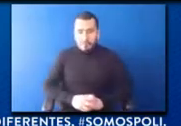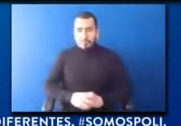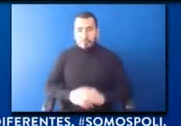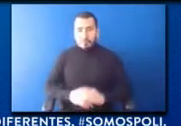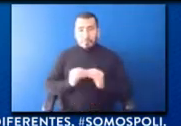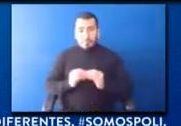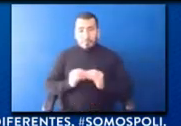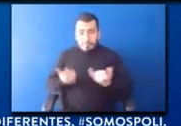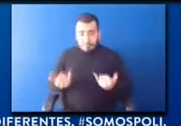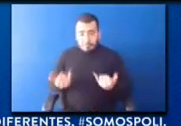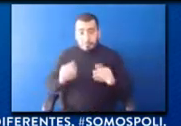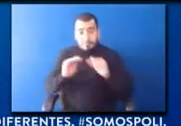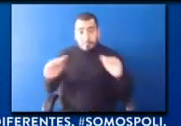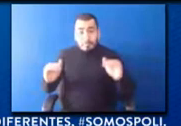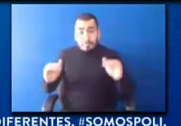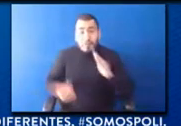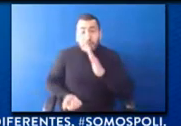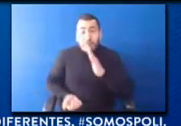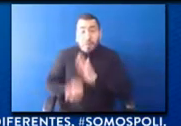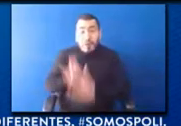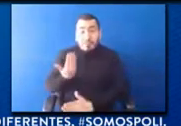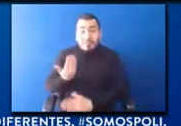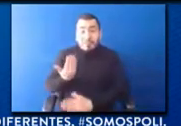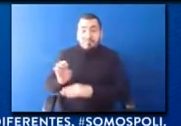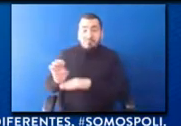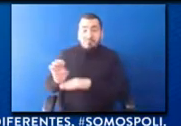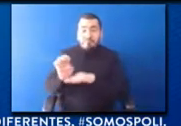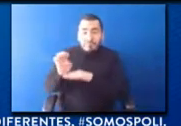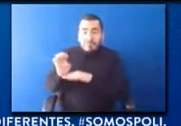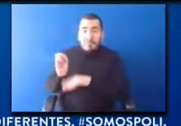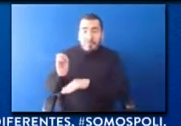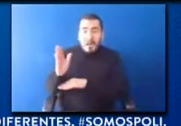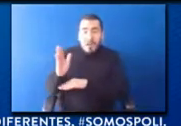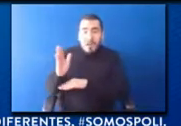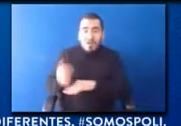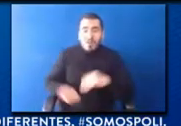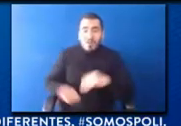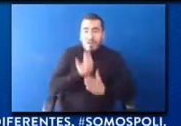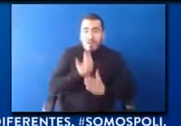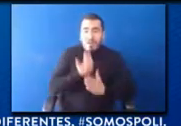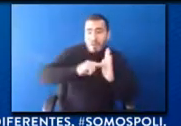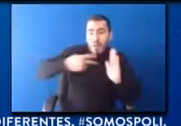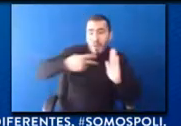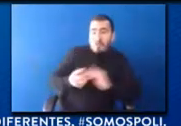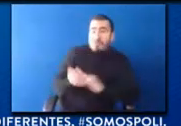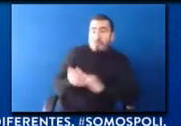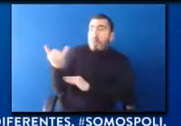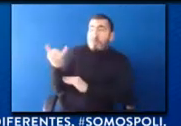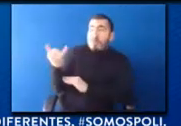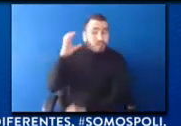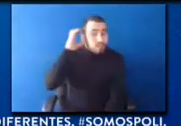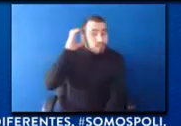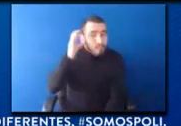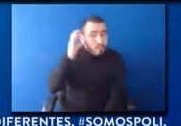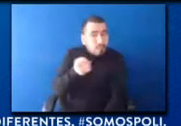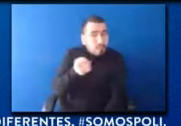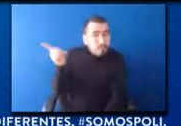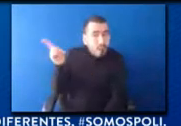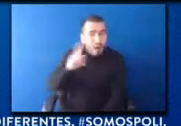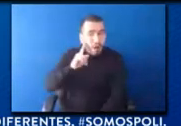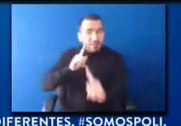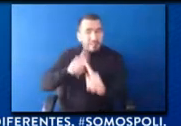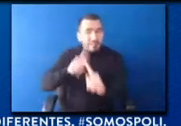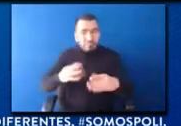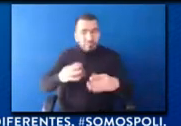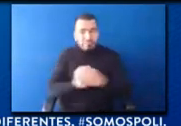Definitivamente la llegada de nuevos actores, de nuevas tecnologías, nos tienen a nosotros que mover en esa estrategia de inclusión